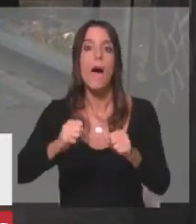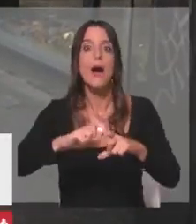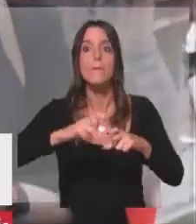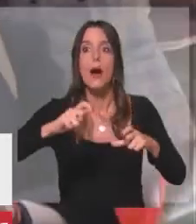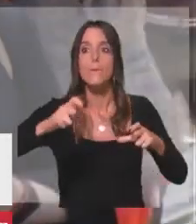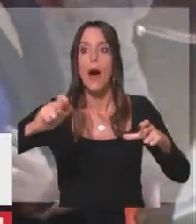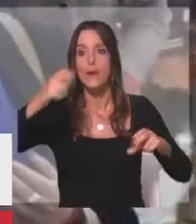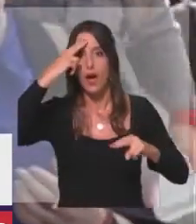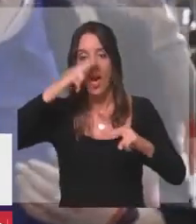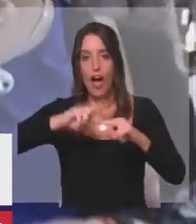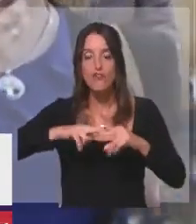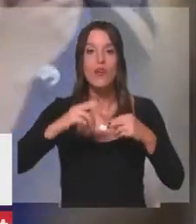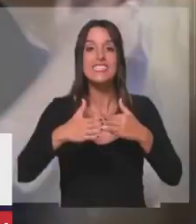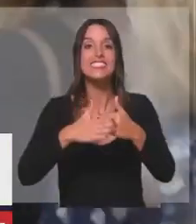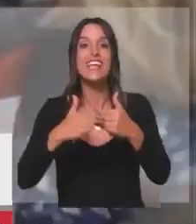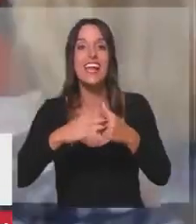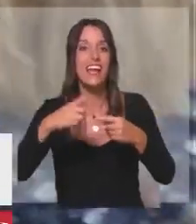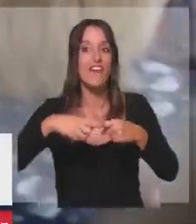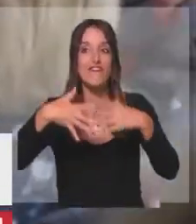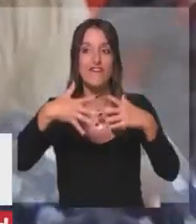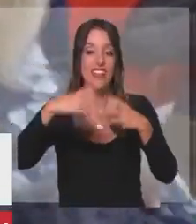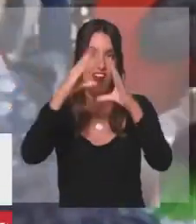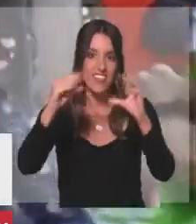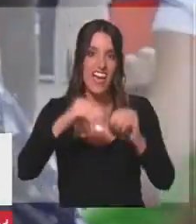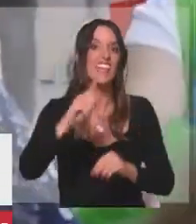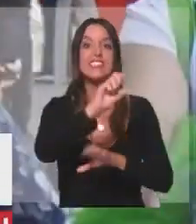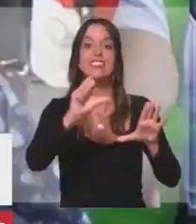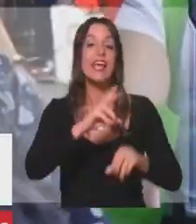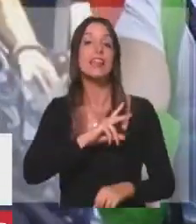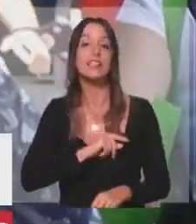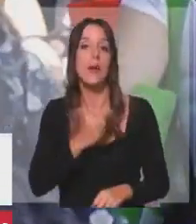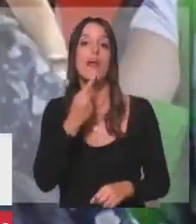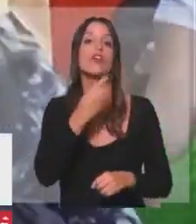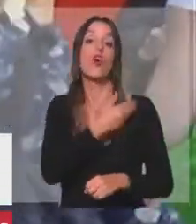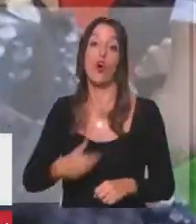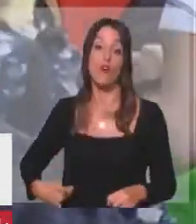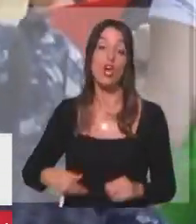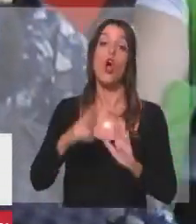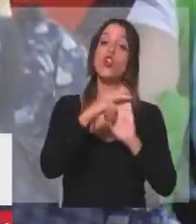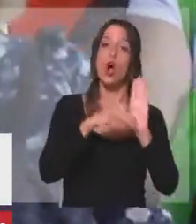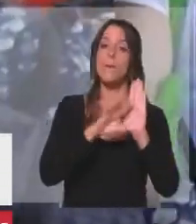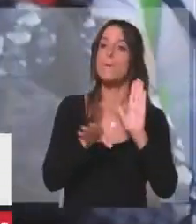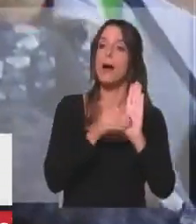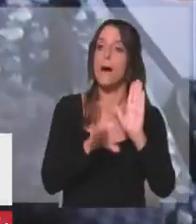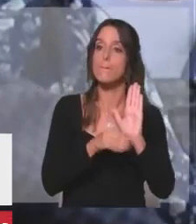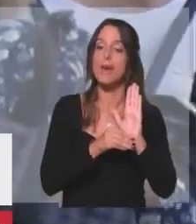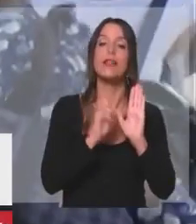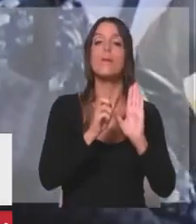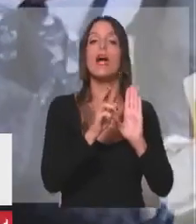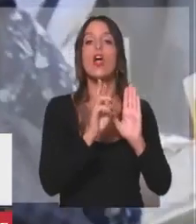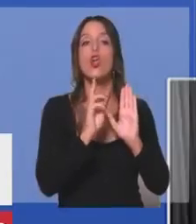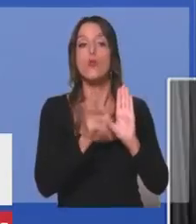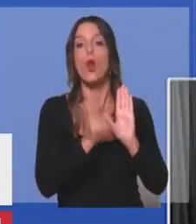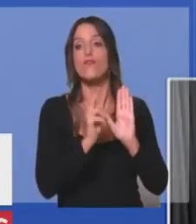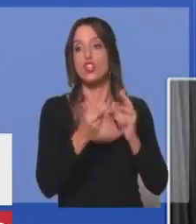la proximidad de las fiestas de fin de año, el 16 de diciembre el gobierno anunció nuevas medidas, entre otras, la reglamentación del derecho de